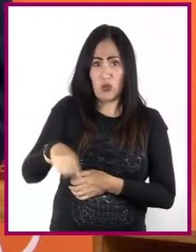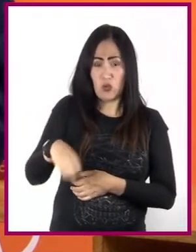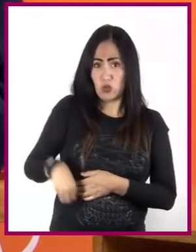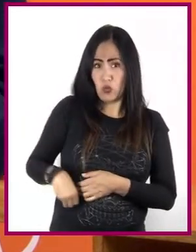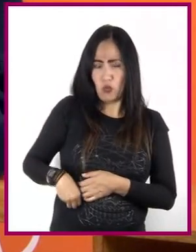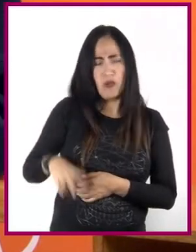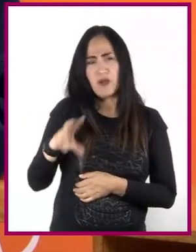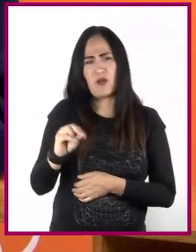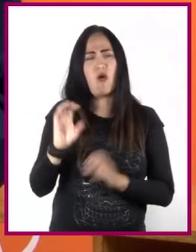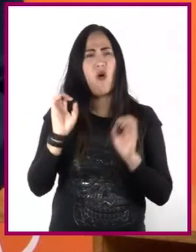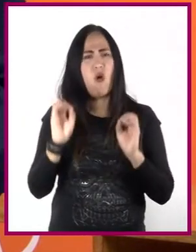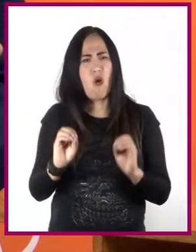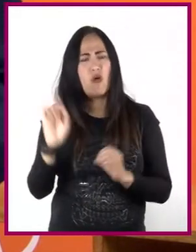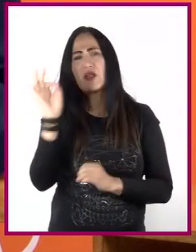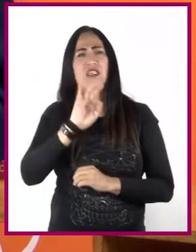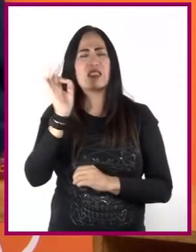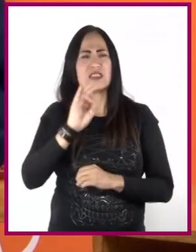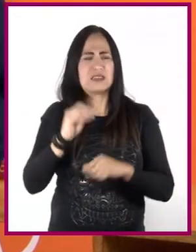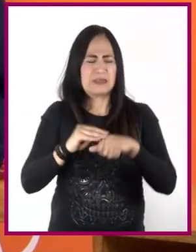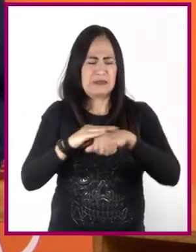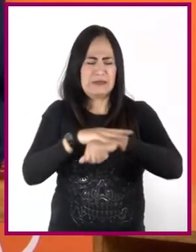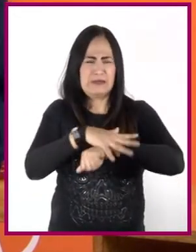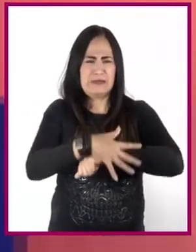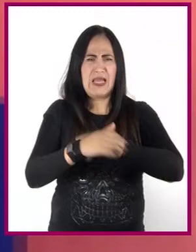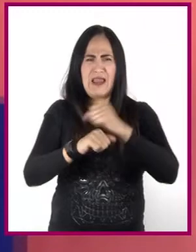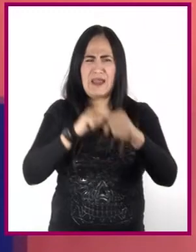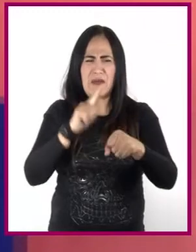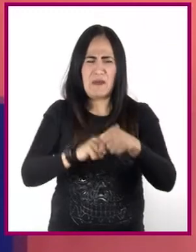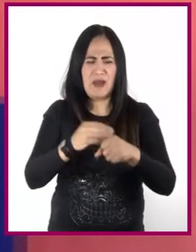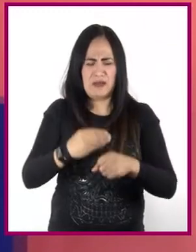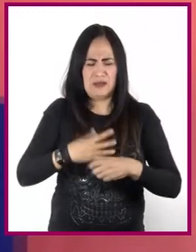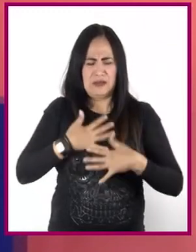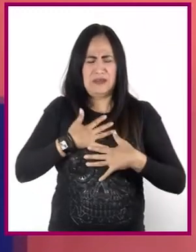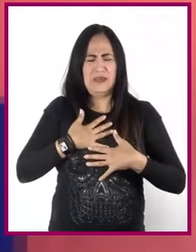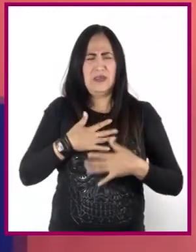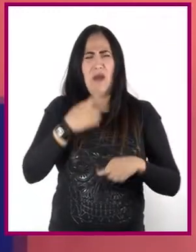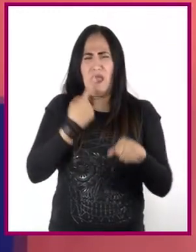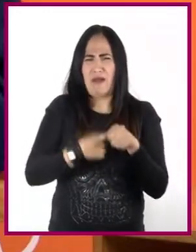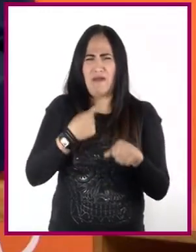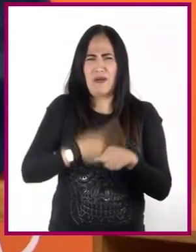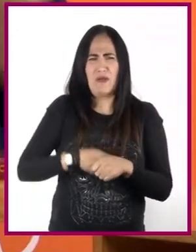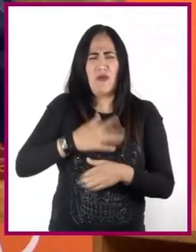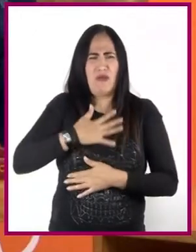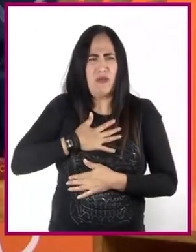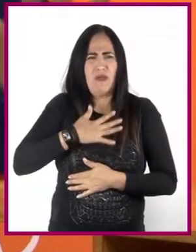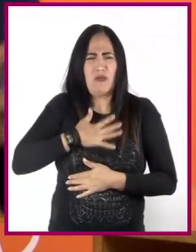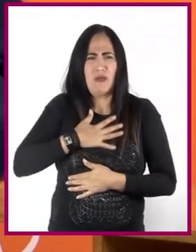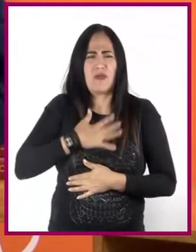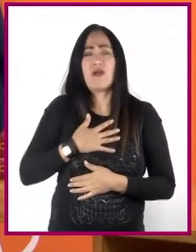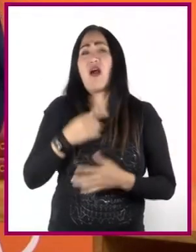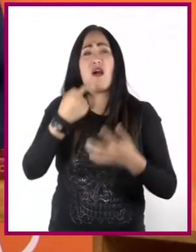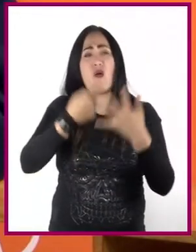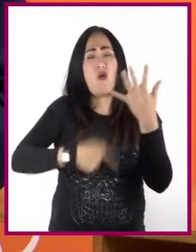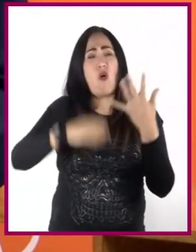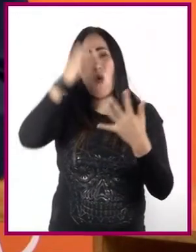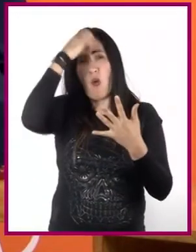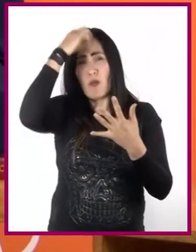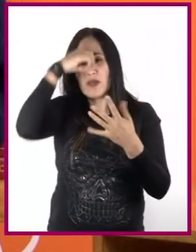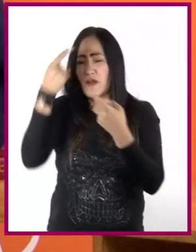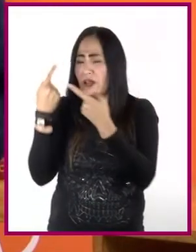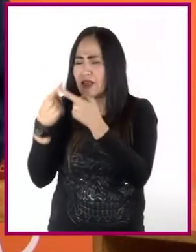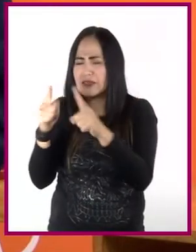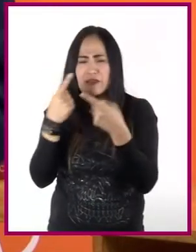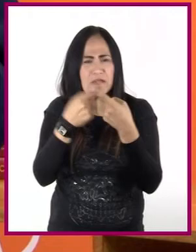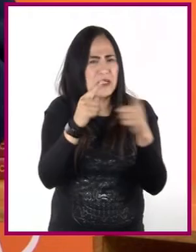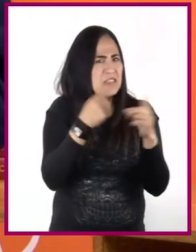la alergia que puede ocasionar el pelo de ciertas especies. Las opiniones pueden ser tan variadas como diferentes